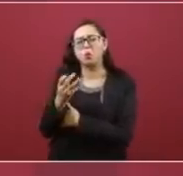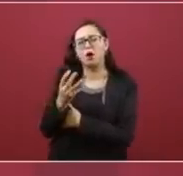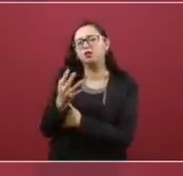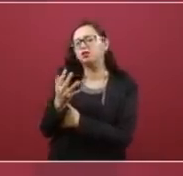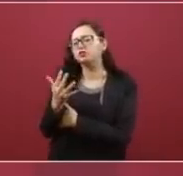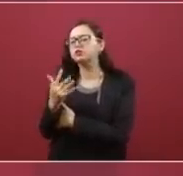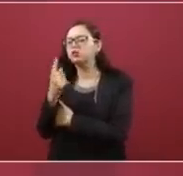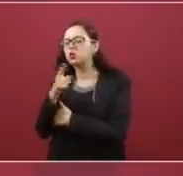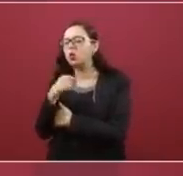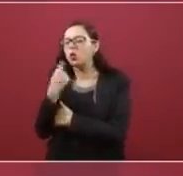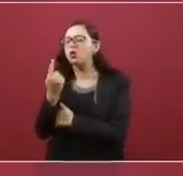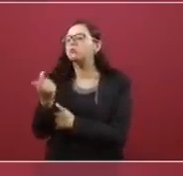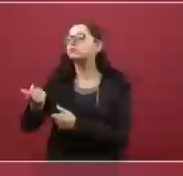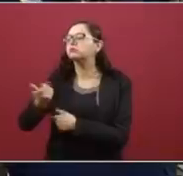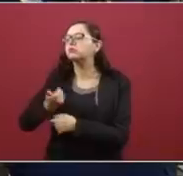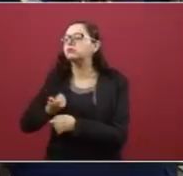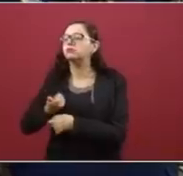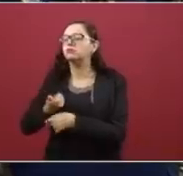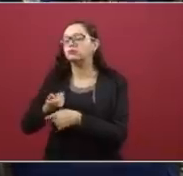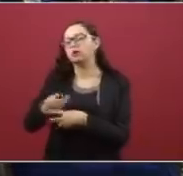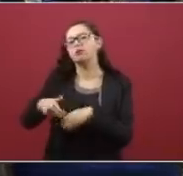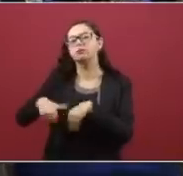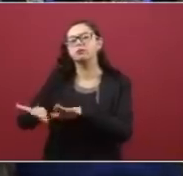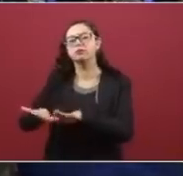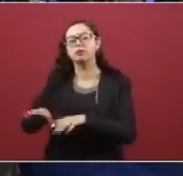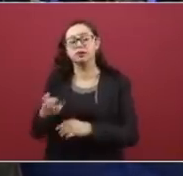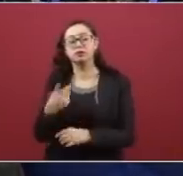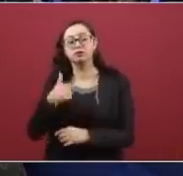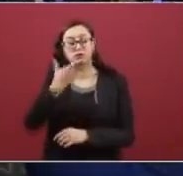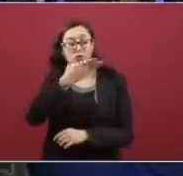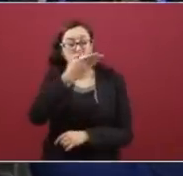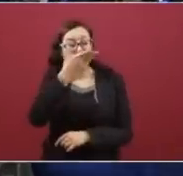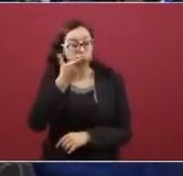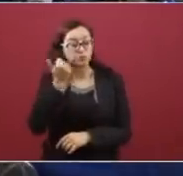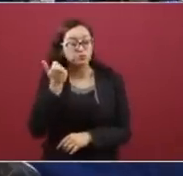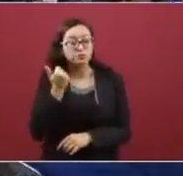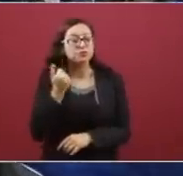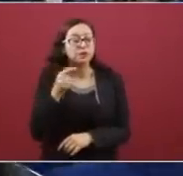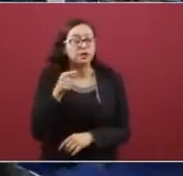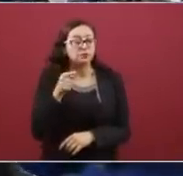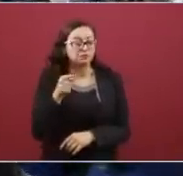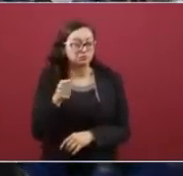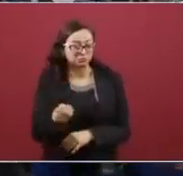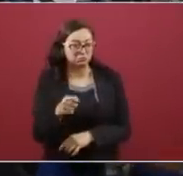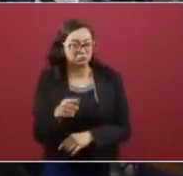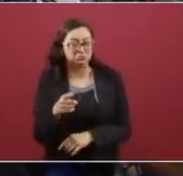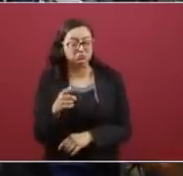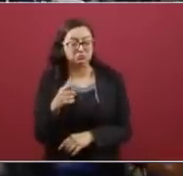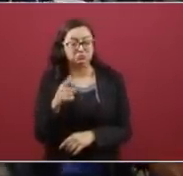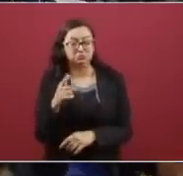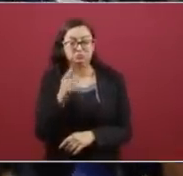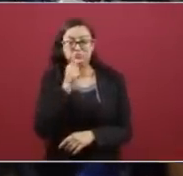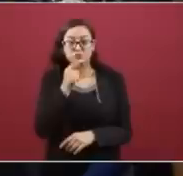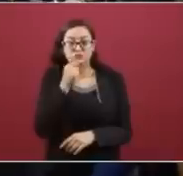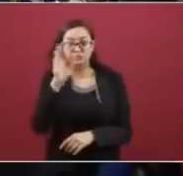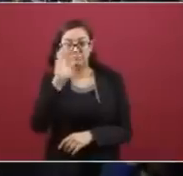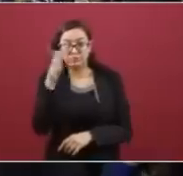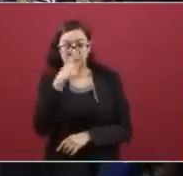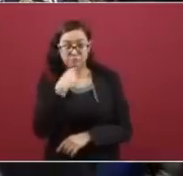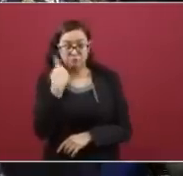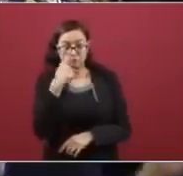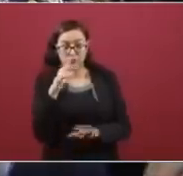gobierno eh emprenderá acciones en contra de algunos elementos de la policía judicial, de la policía federal,